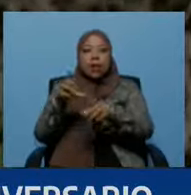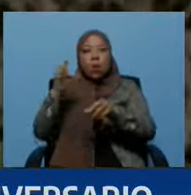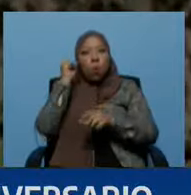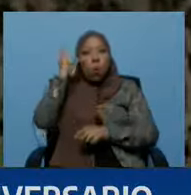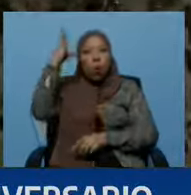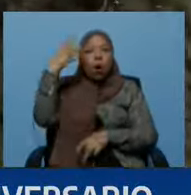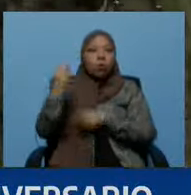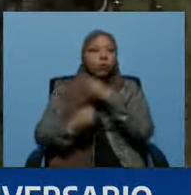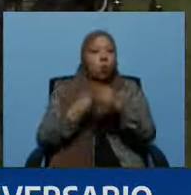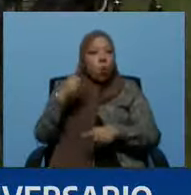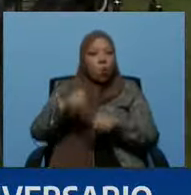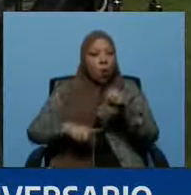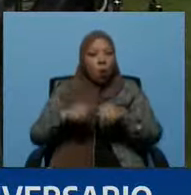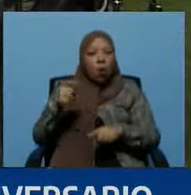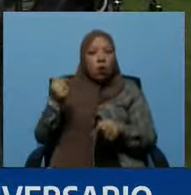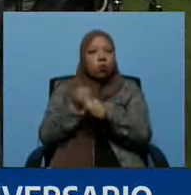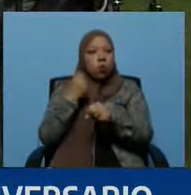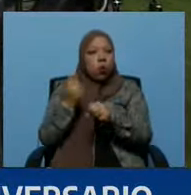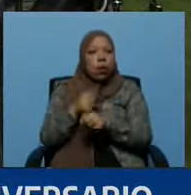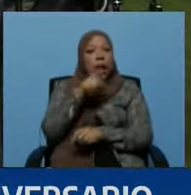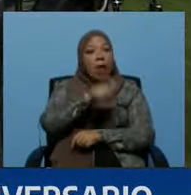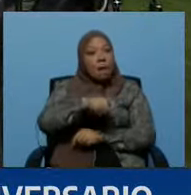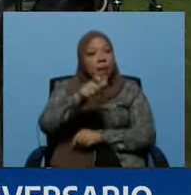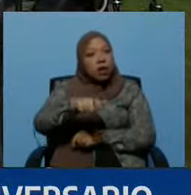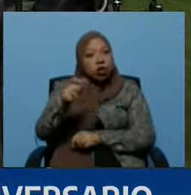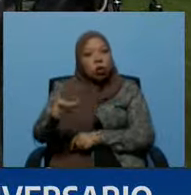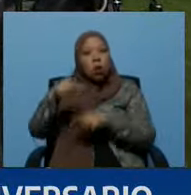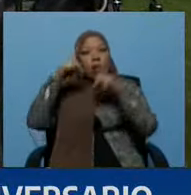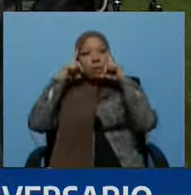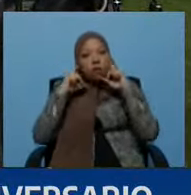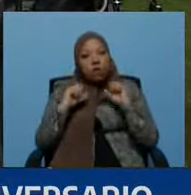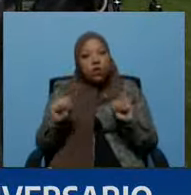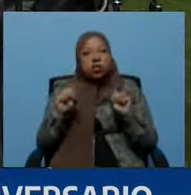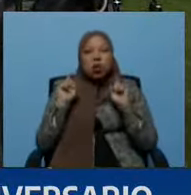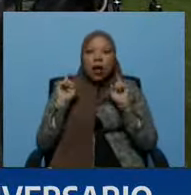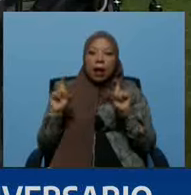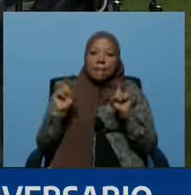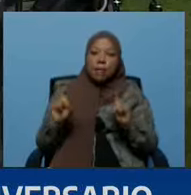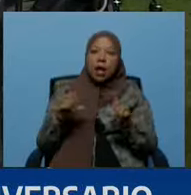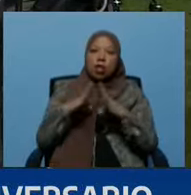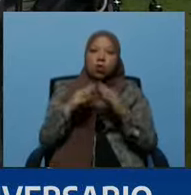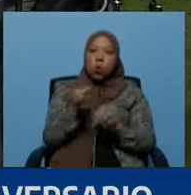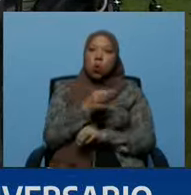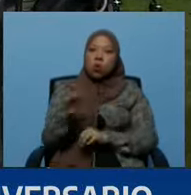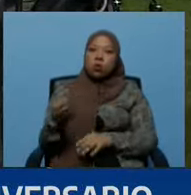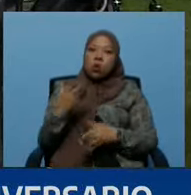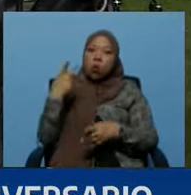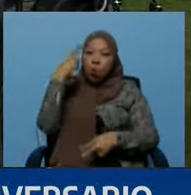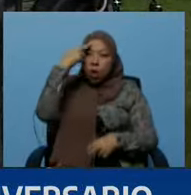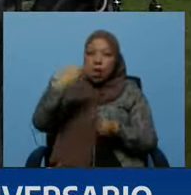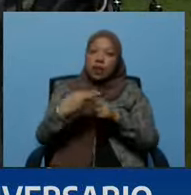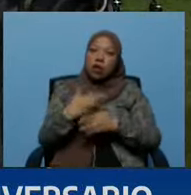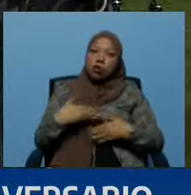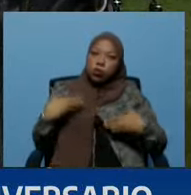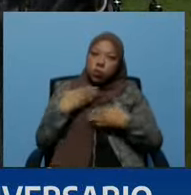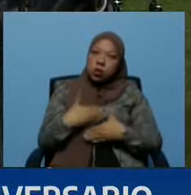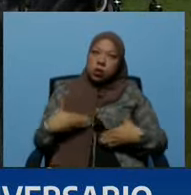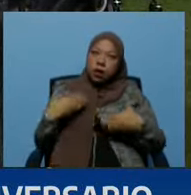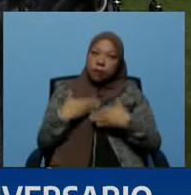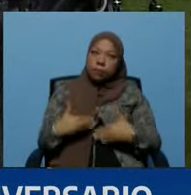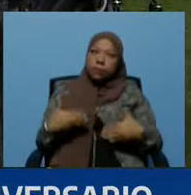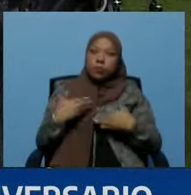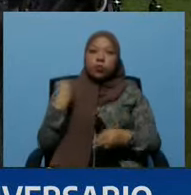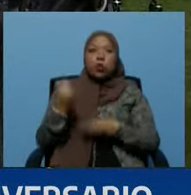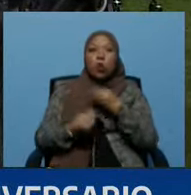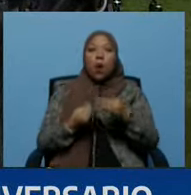capacidad operativa, de sus miembros, de sus profesionales, de su bienestar social. Hay